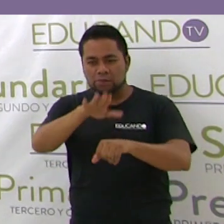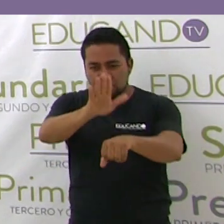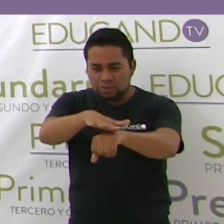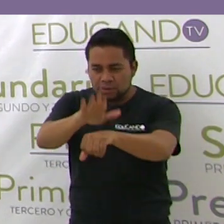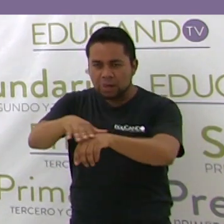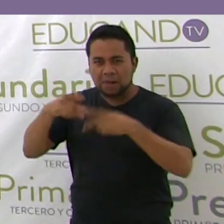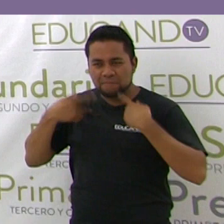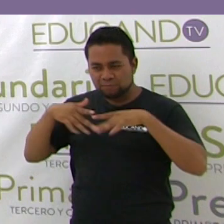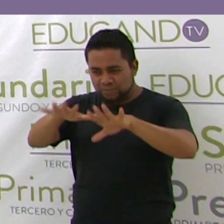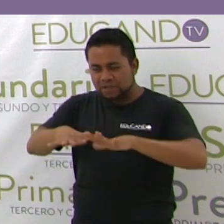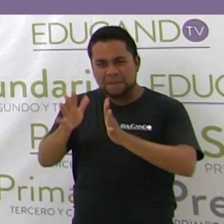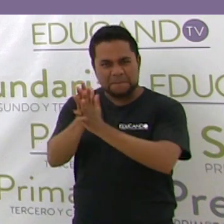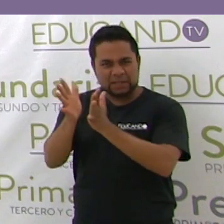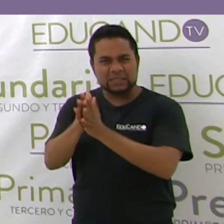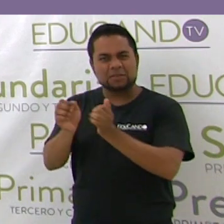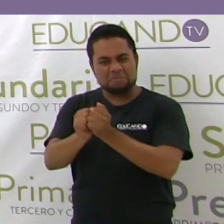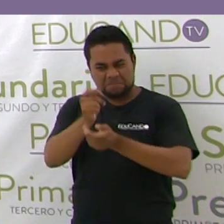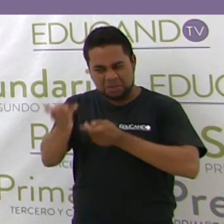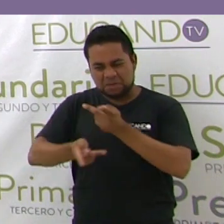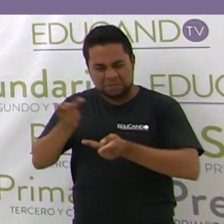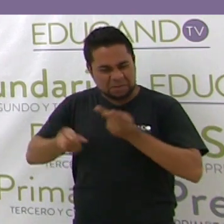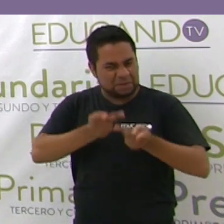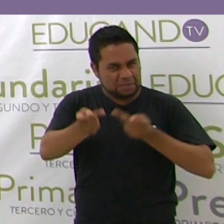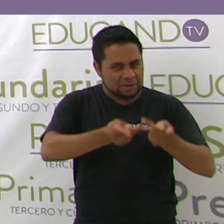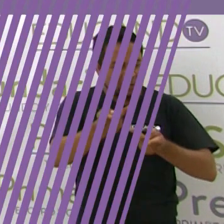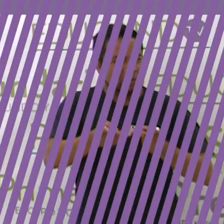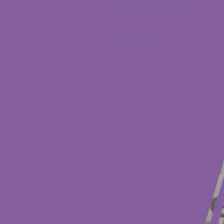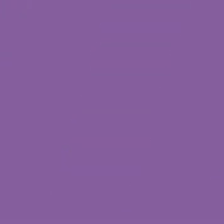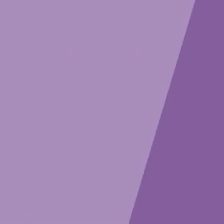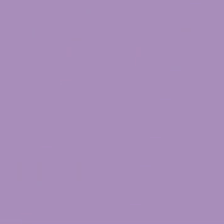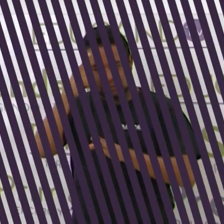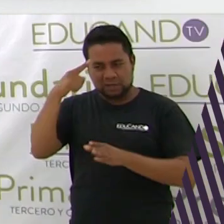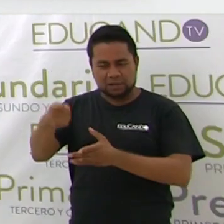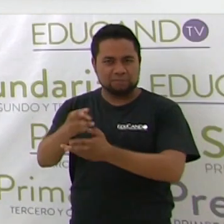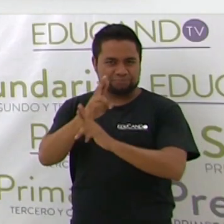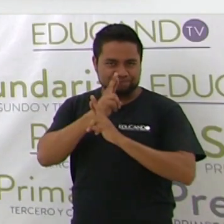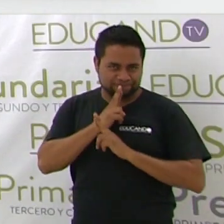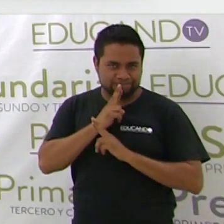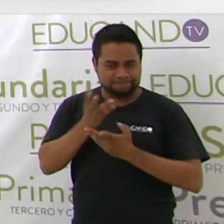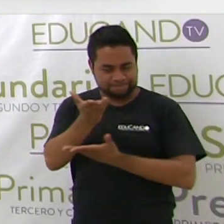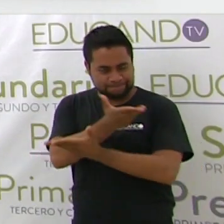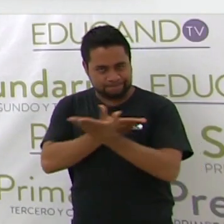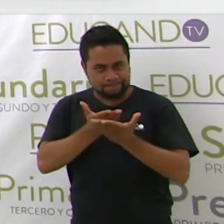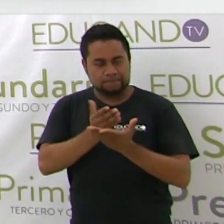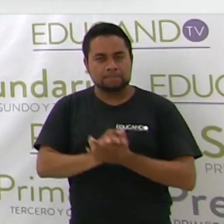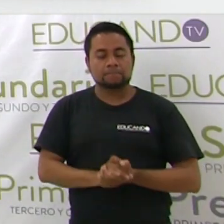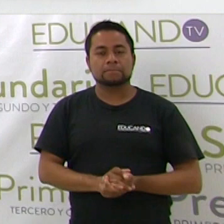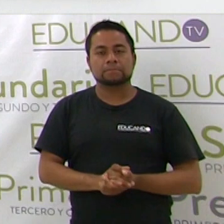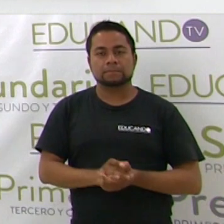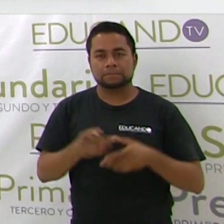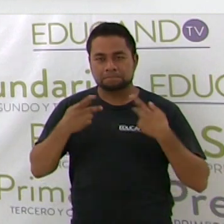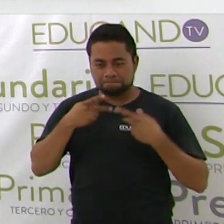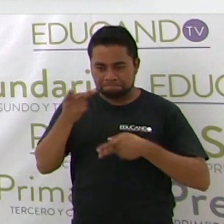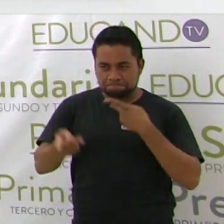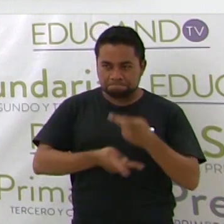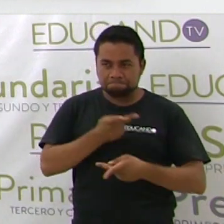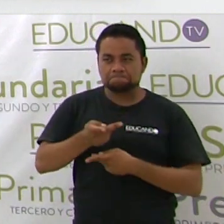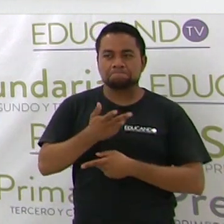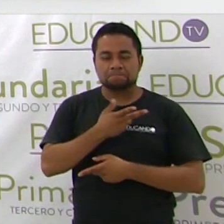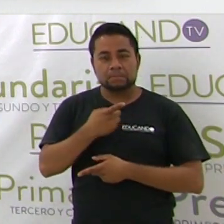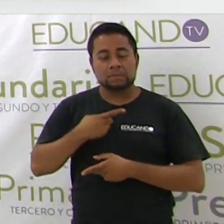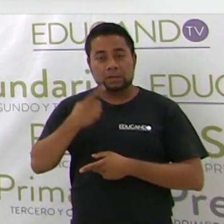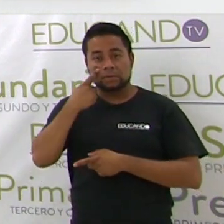al público con preguntas. ¿Sí? Hacerle preguntas al público. Fíjense que en